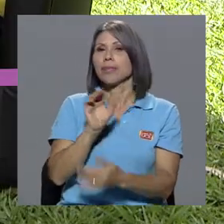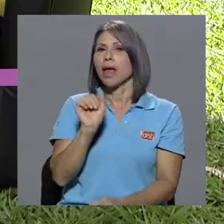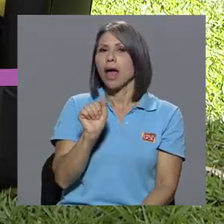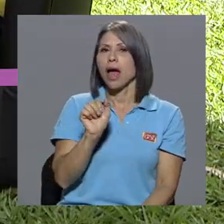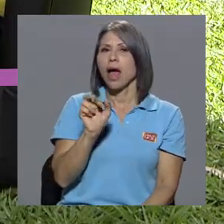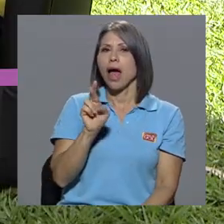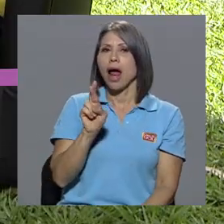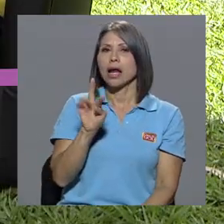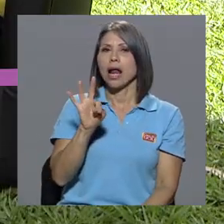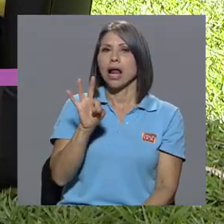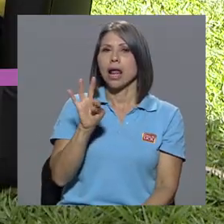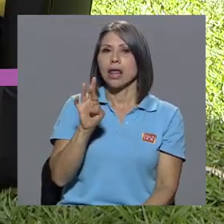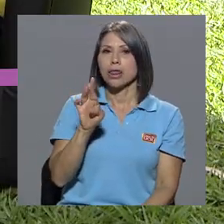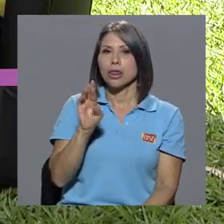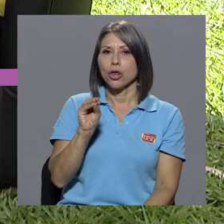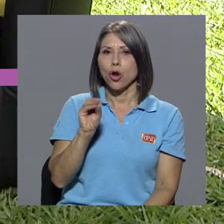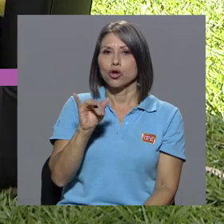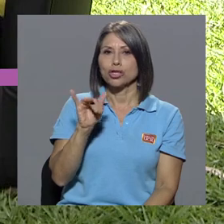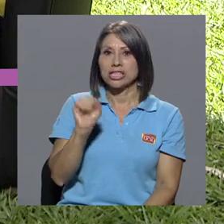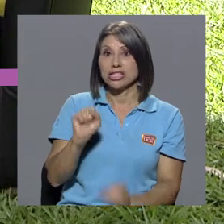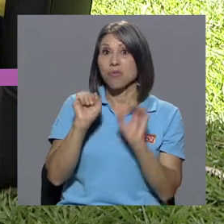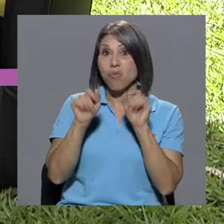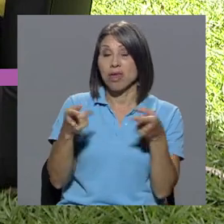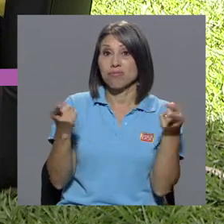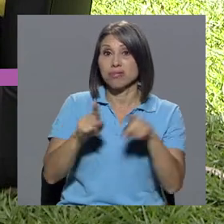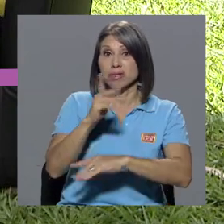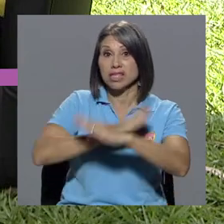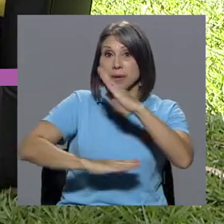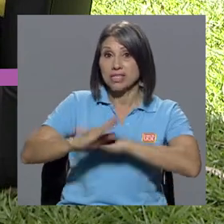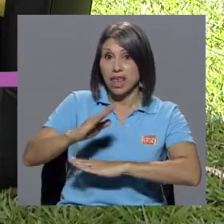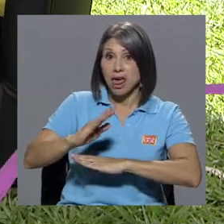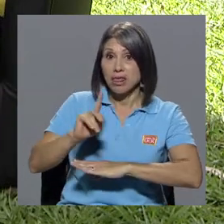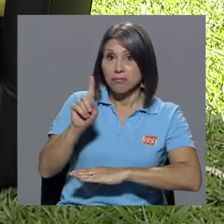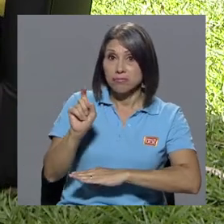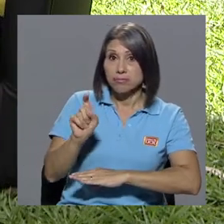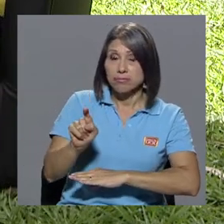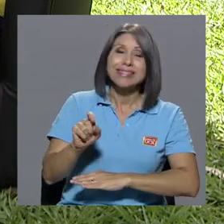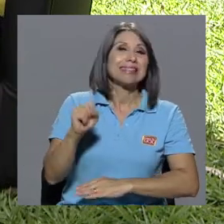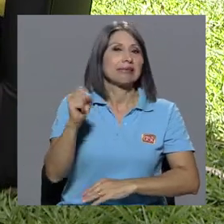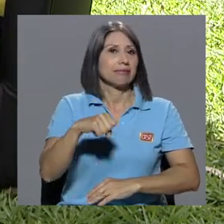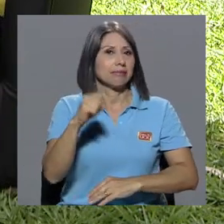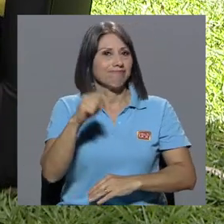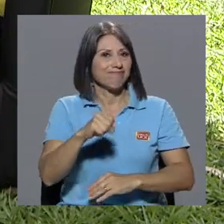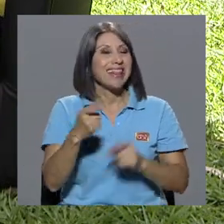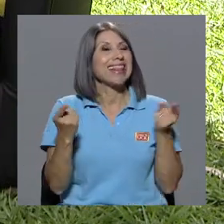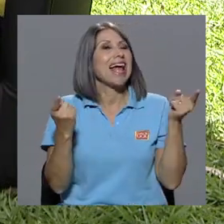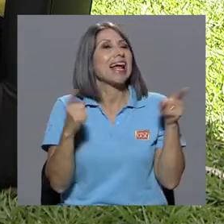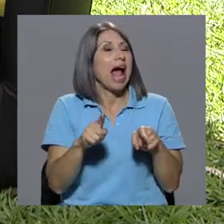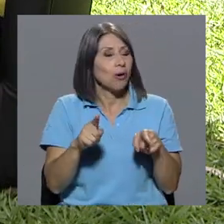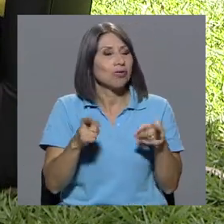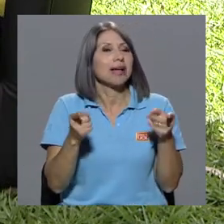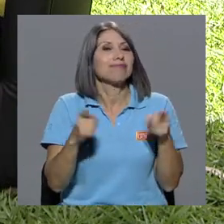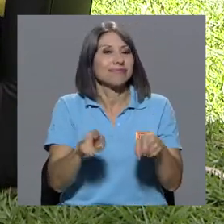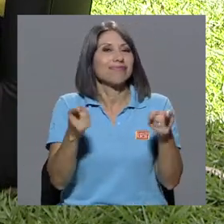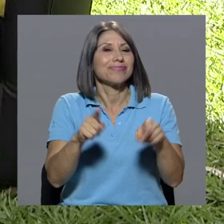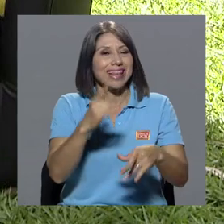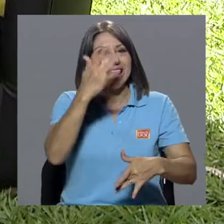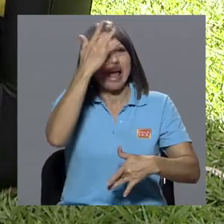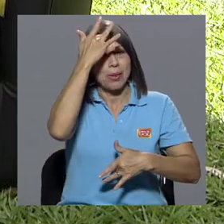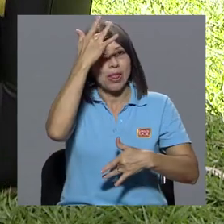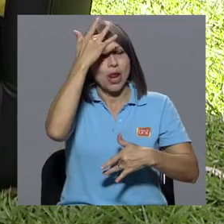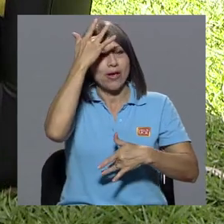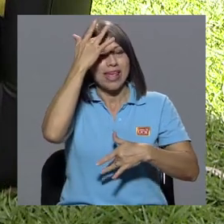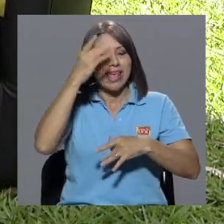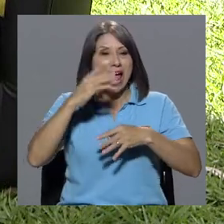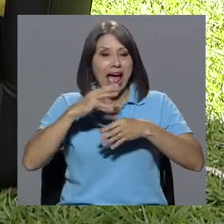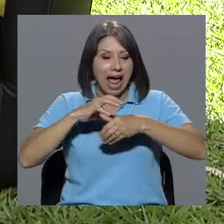llega a ser una patología que genere discapacidad? Sí, es la causa más frecuente de patología a